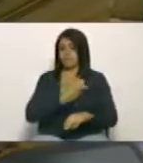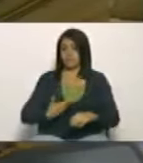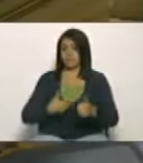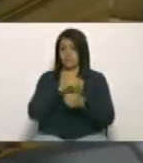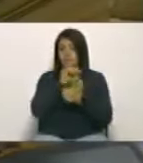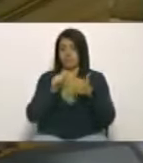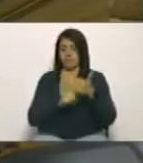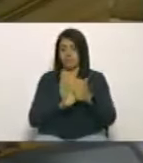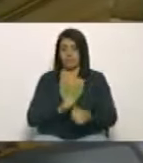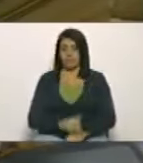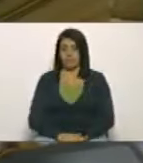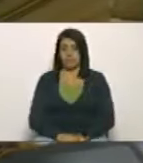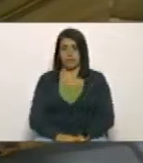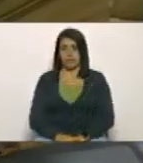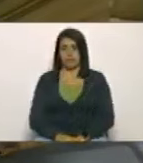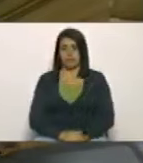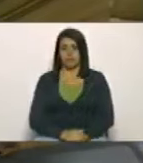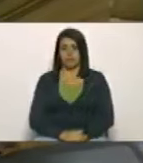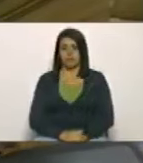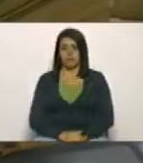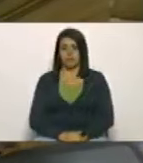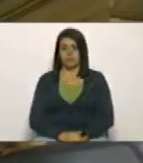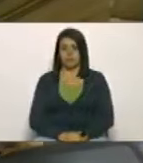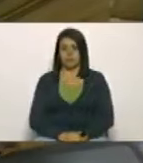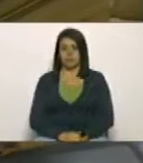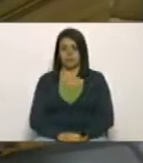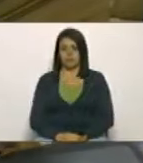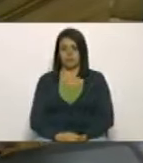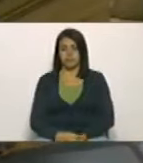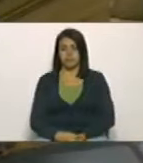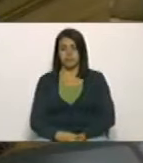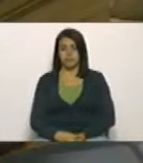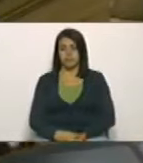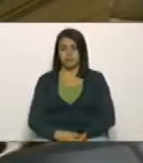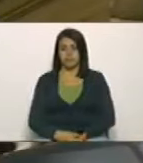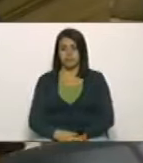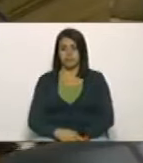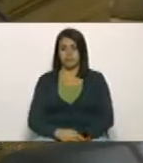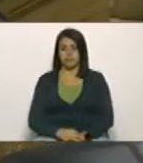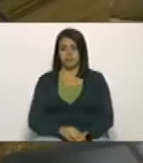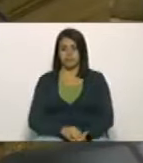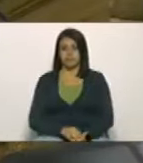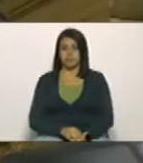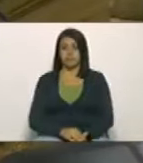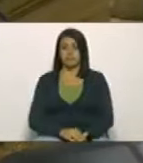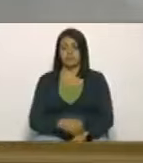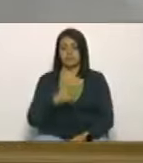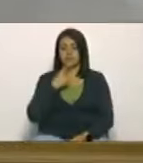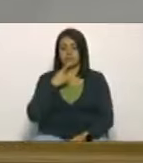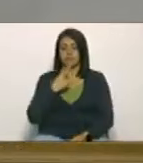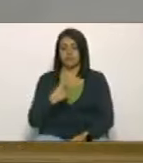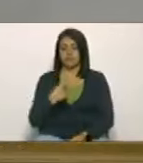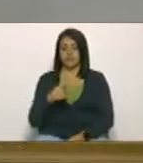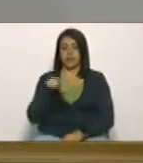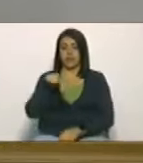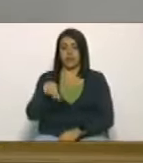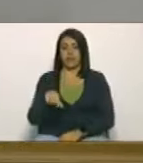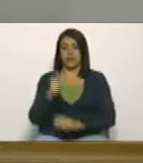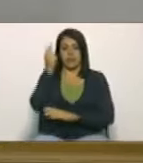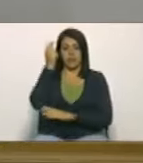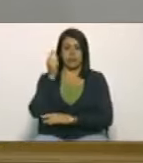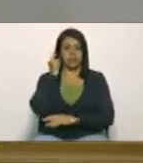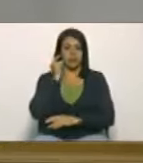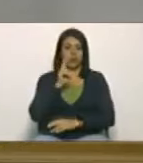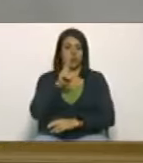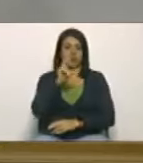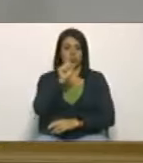vicepresidente. Quiero dejar en el derecho de palabra para este punto a la diputada